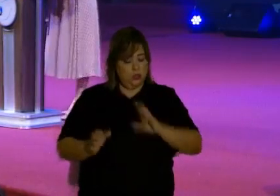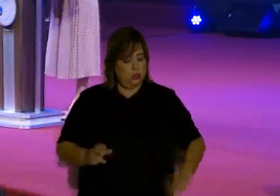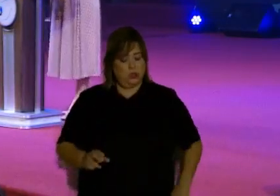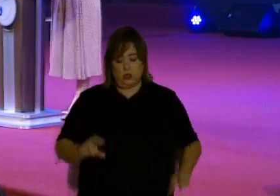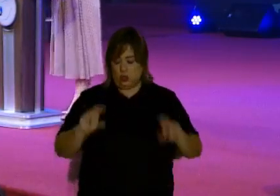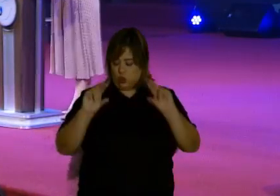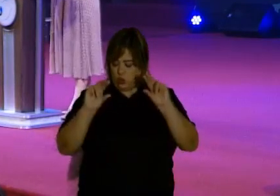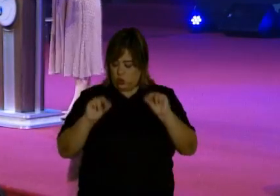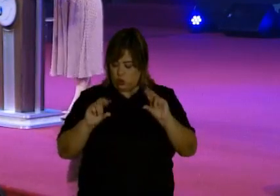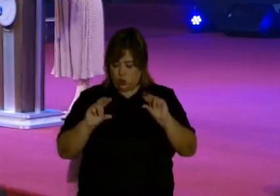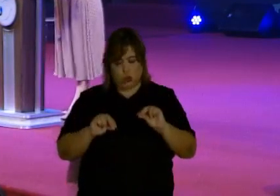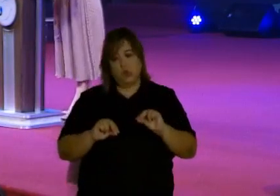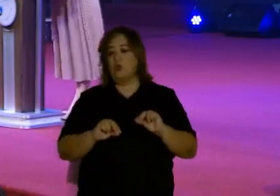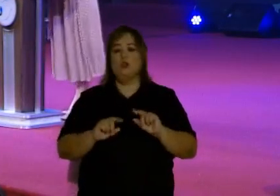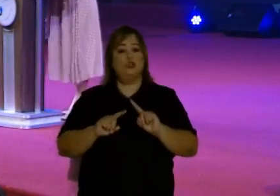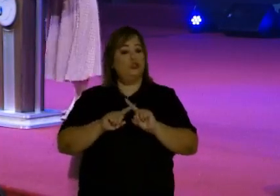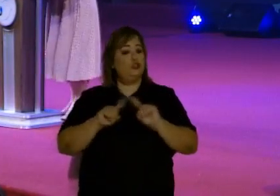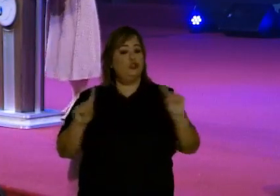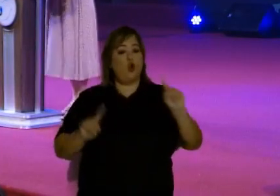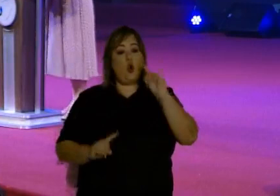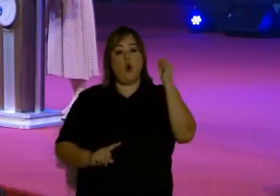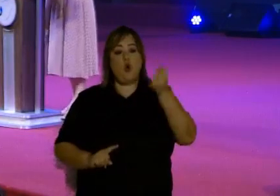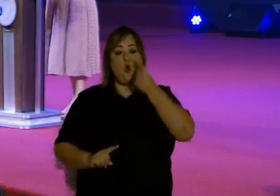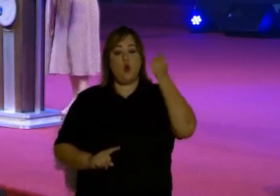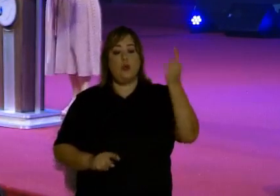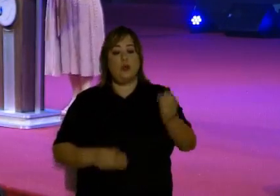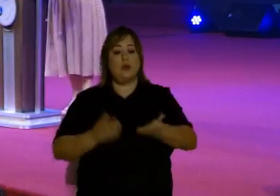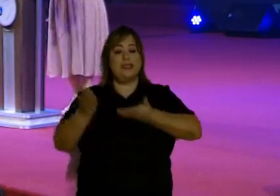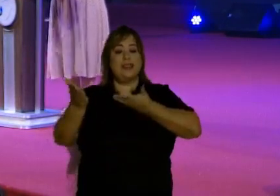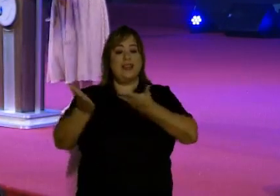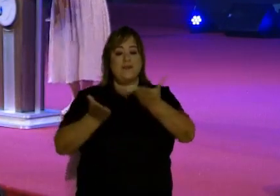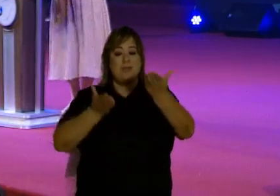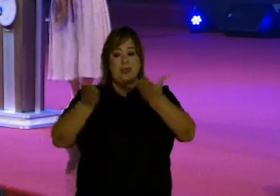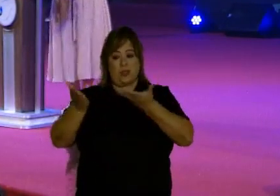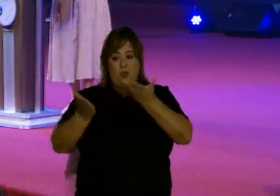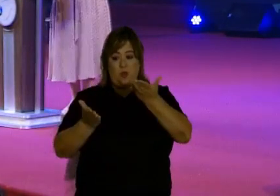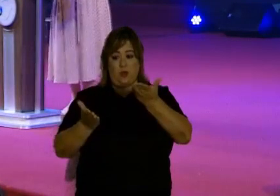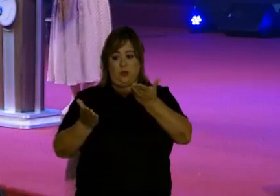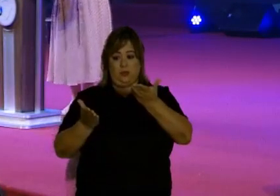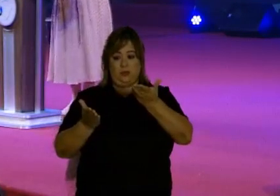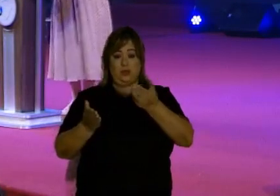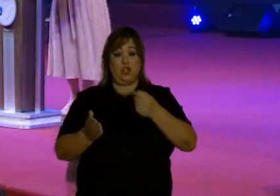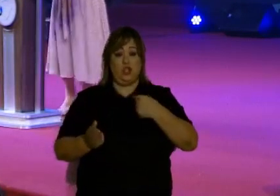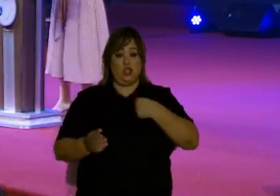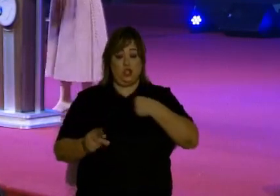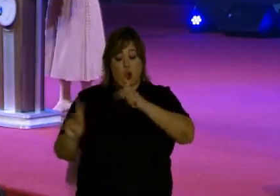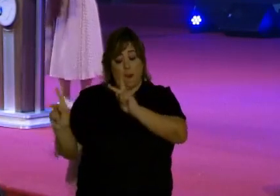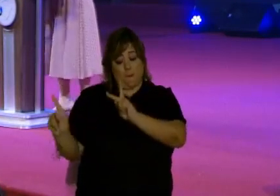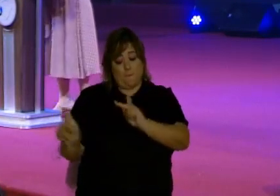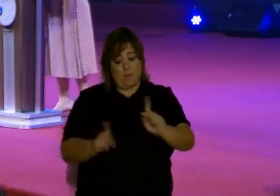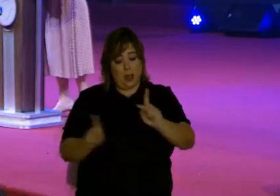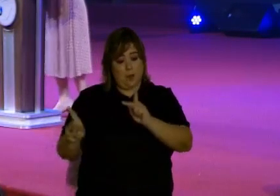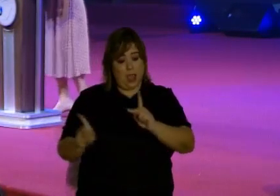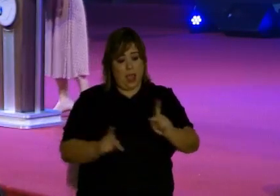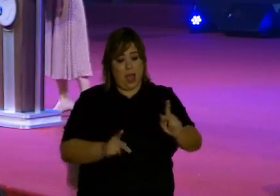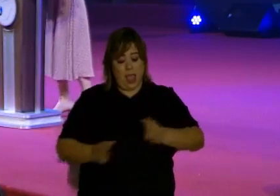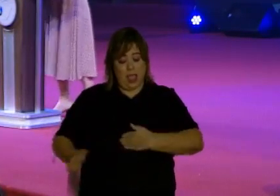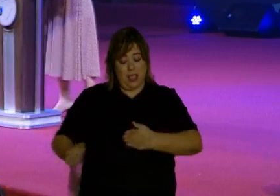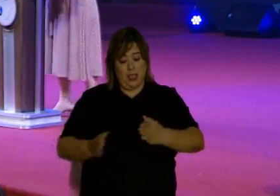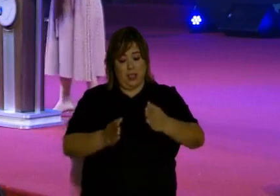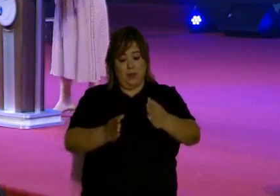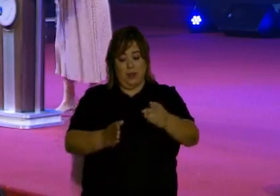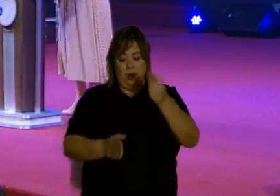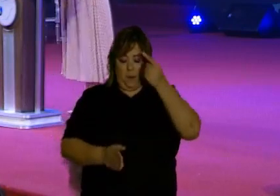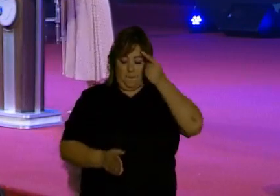indiscutible heraldo de Cristo, del Rey de Reyes, que preparó el camino del Señor. Es el